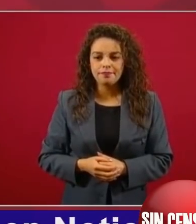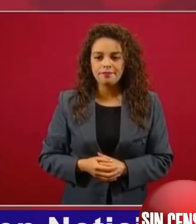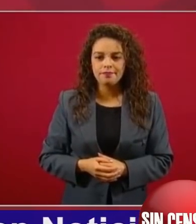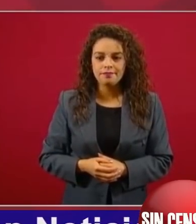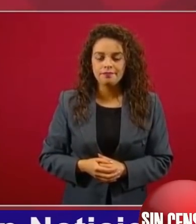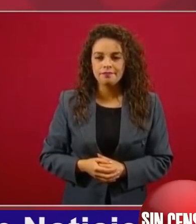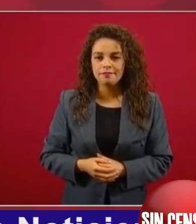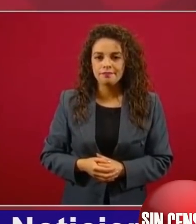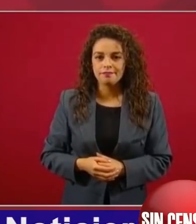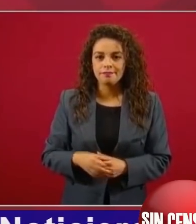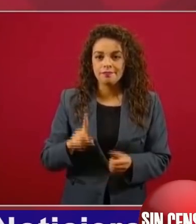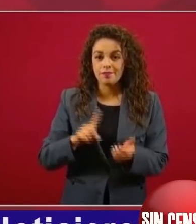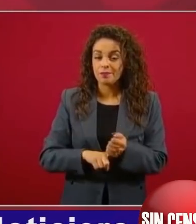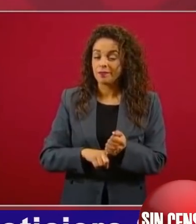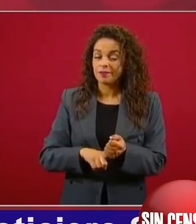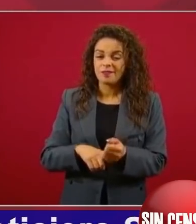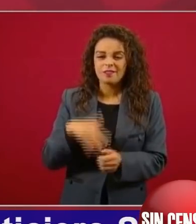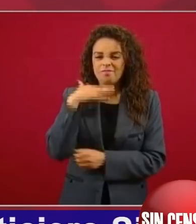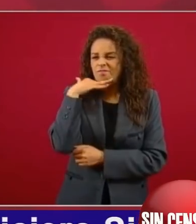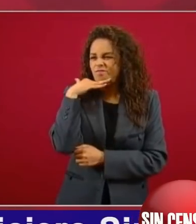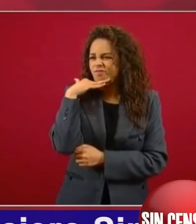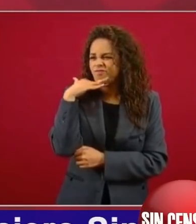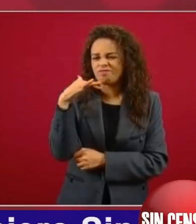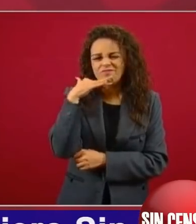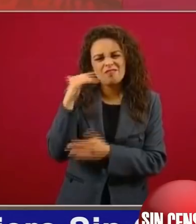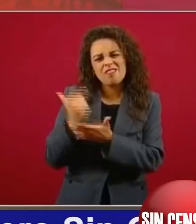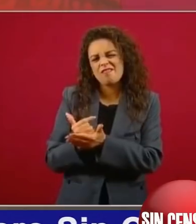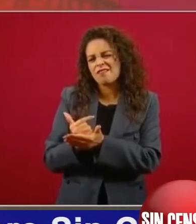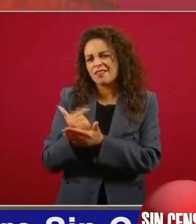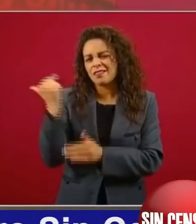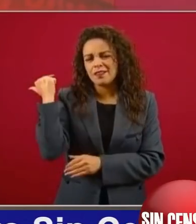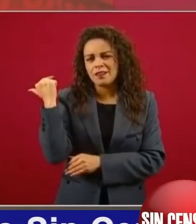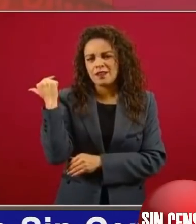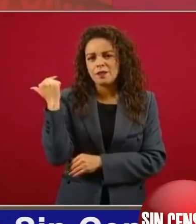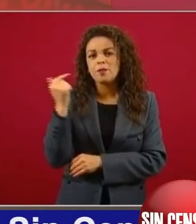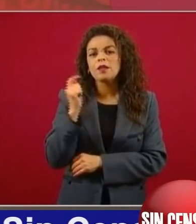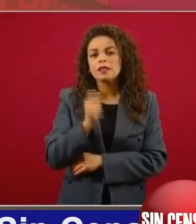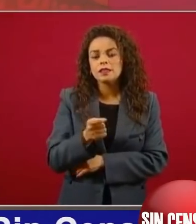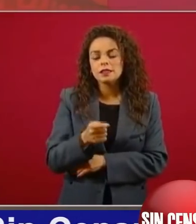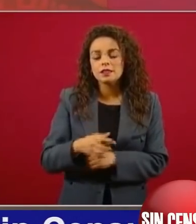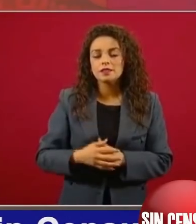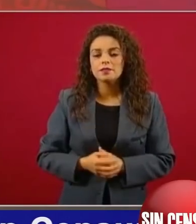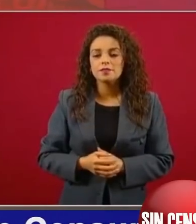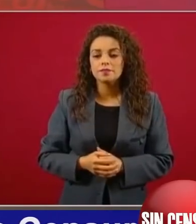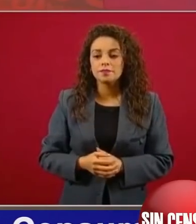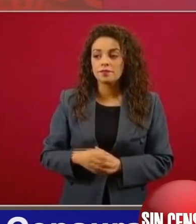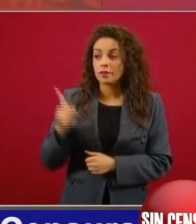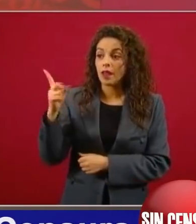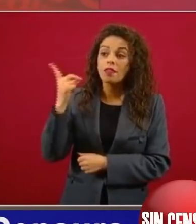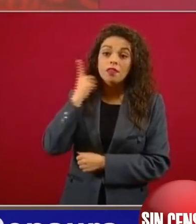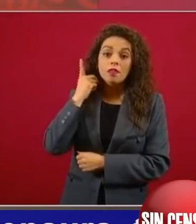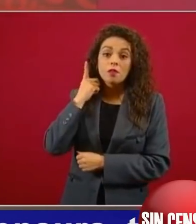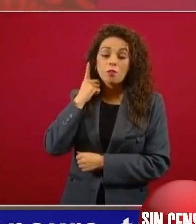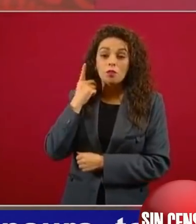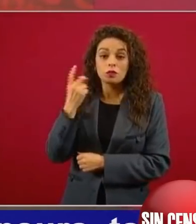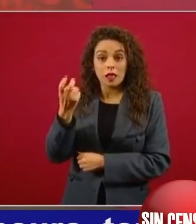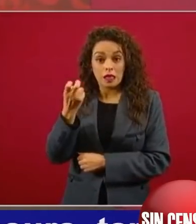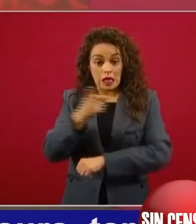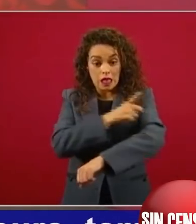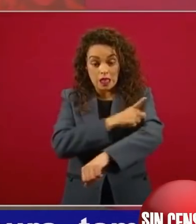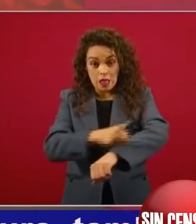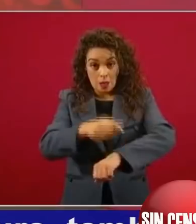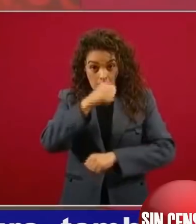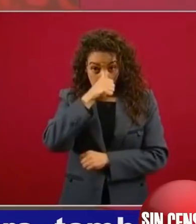mafioso de todo, era que el diputado de Benito Juárez podía hacer lo